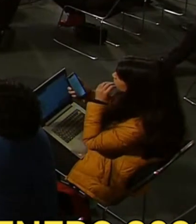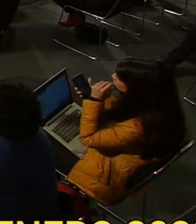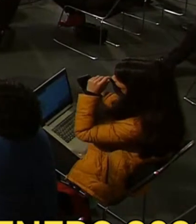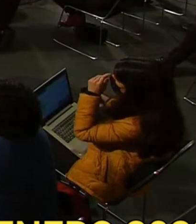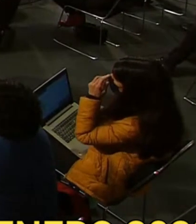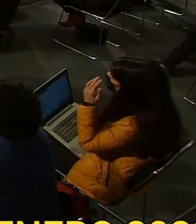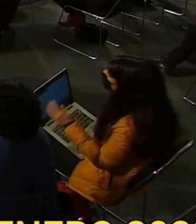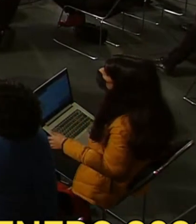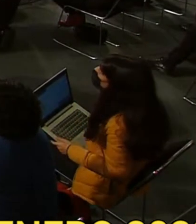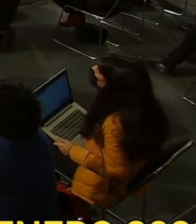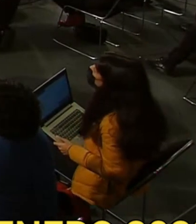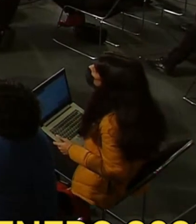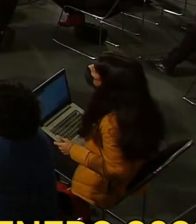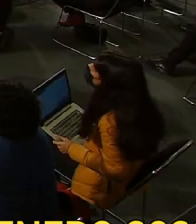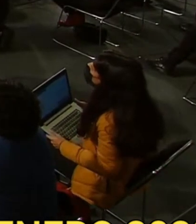Miren.